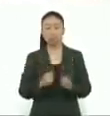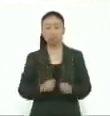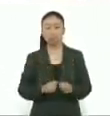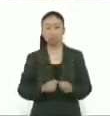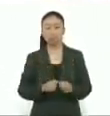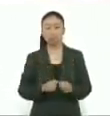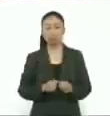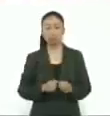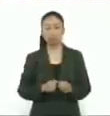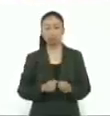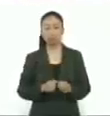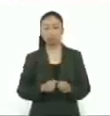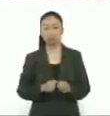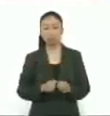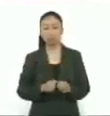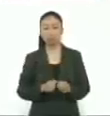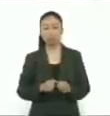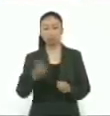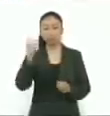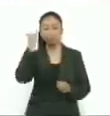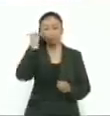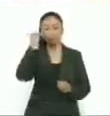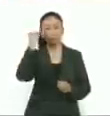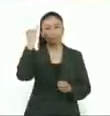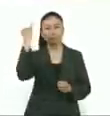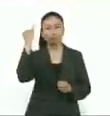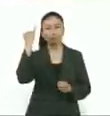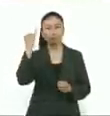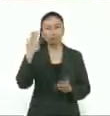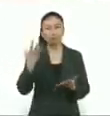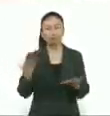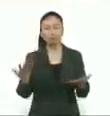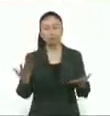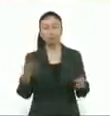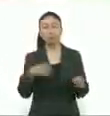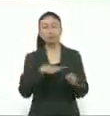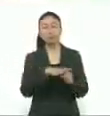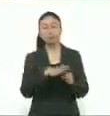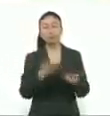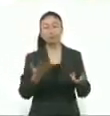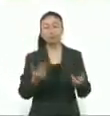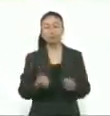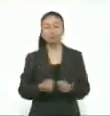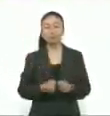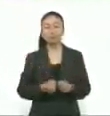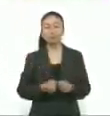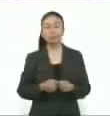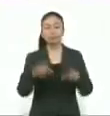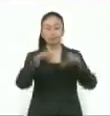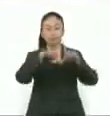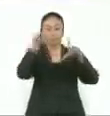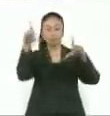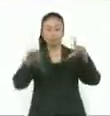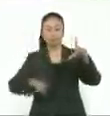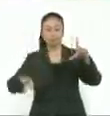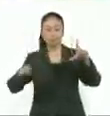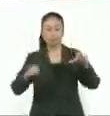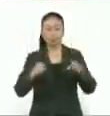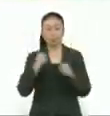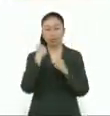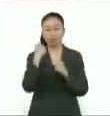idea central que quiero compartir es que la lucha por la transformación de nuestra patria en una patria más